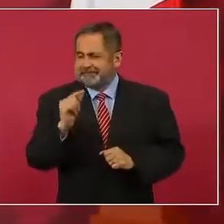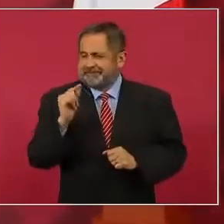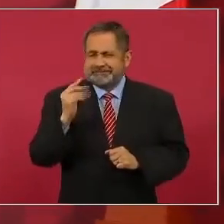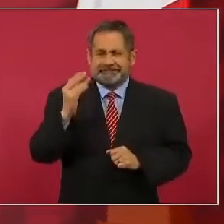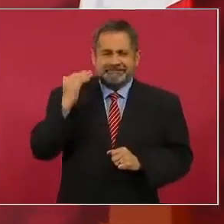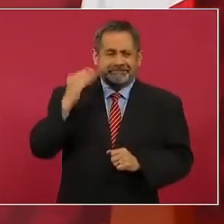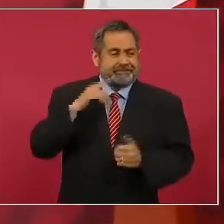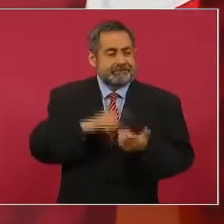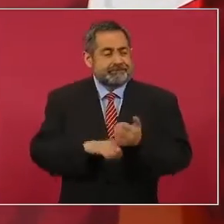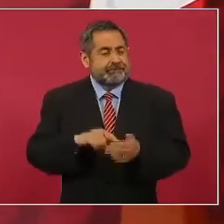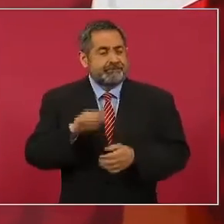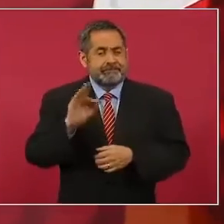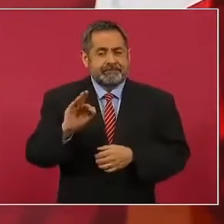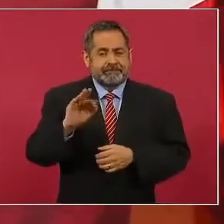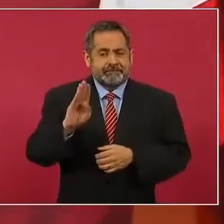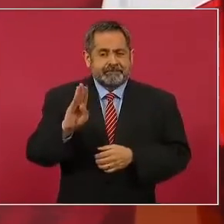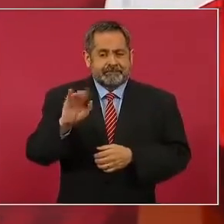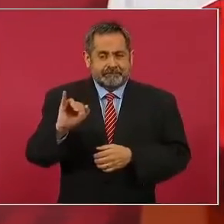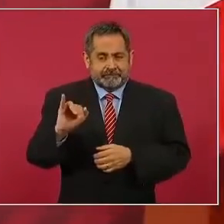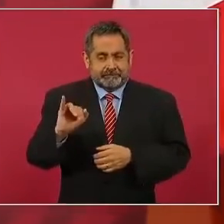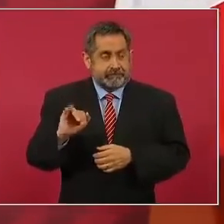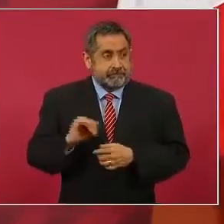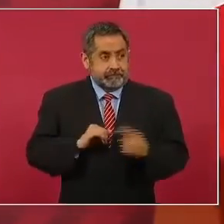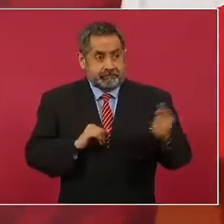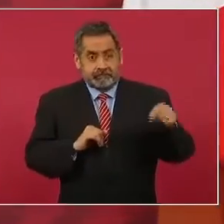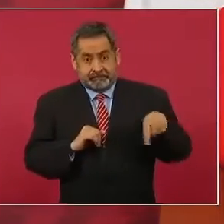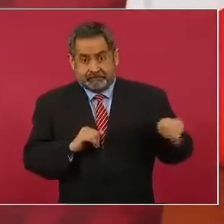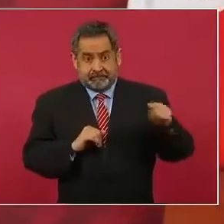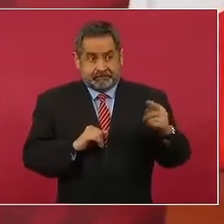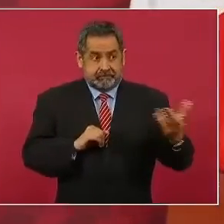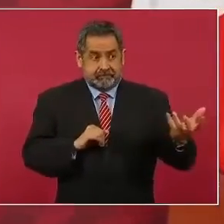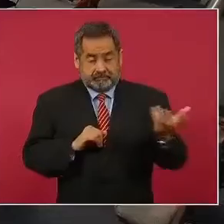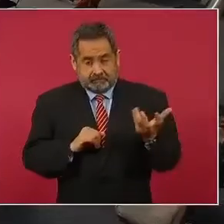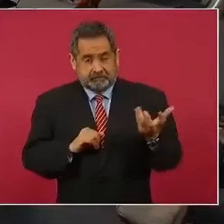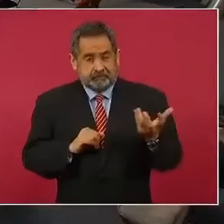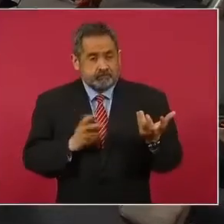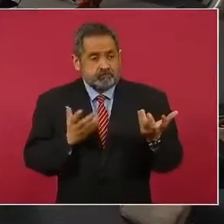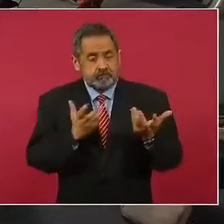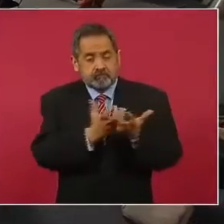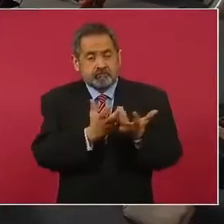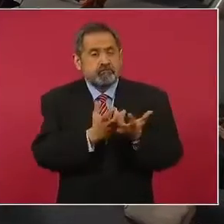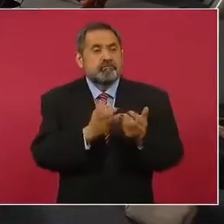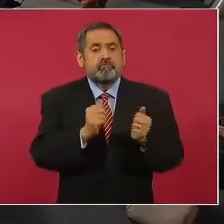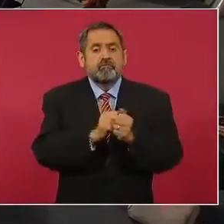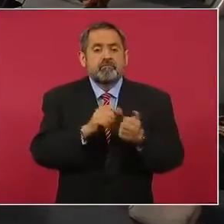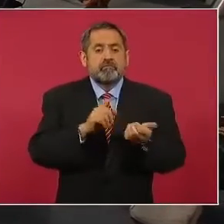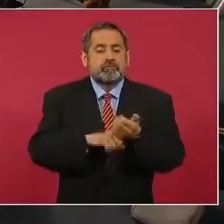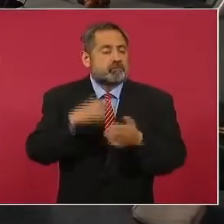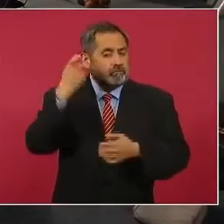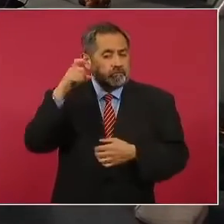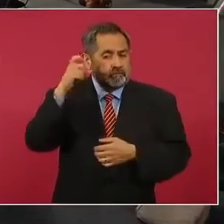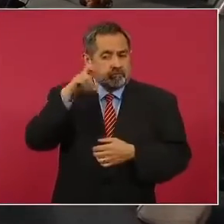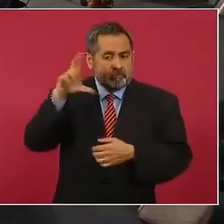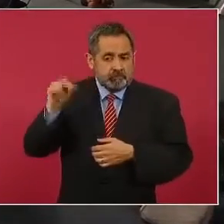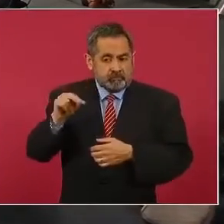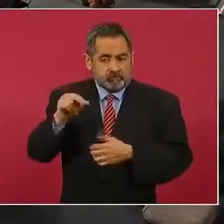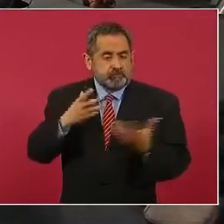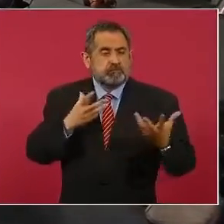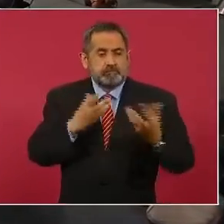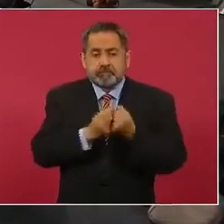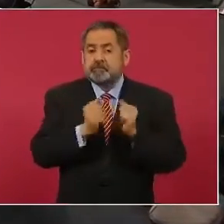el FBI en un asunto en Quintana Roo